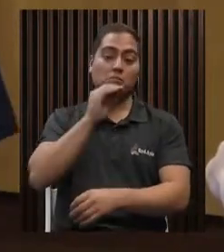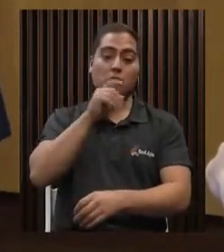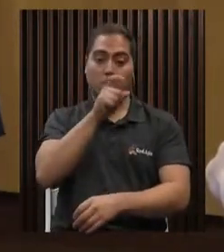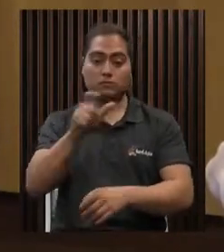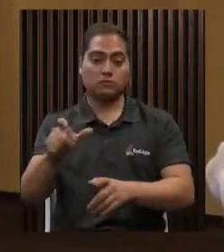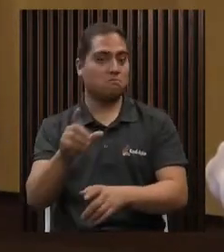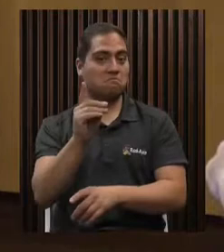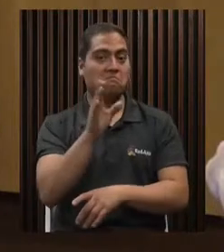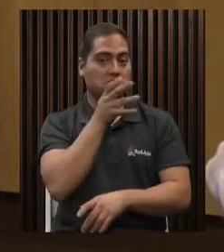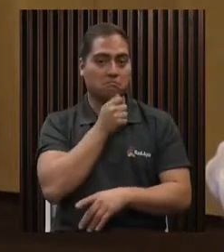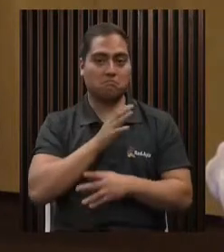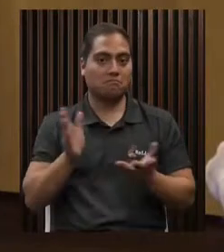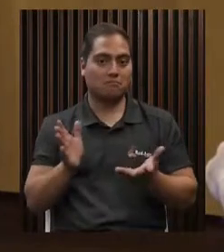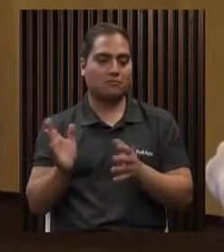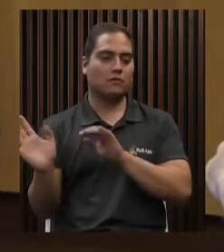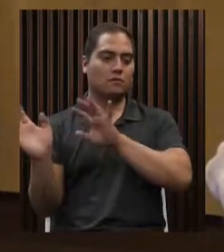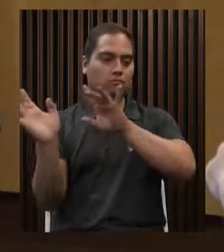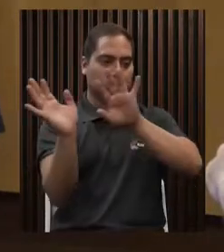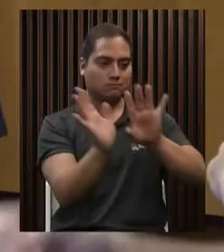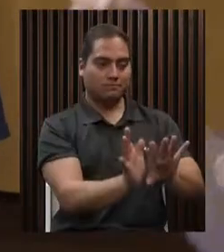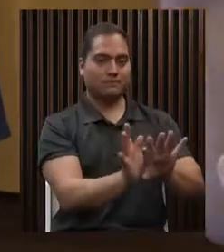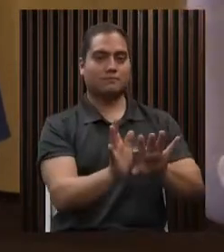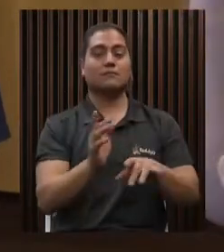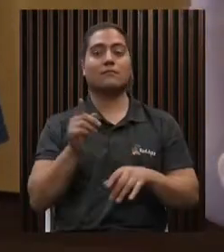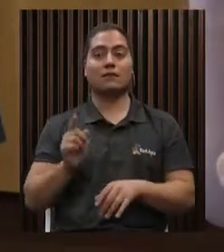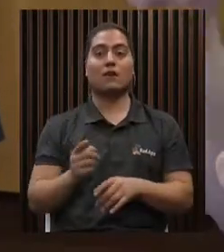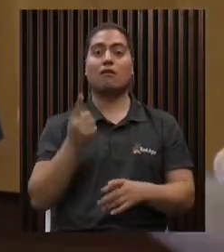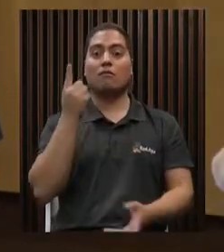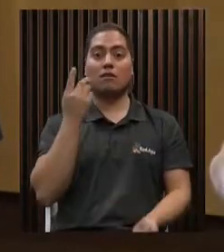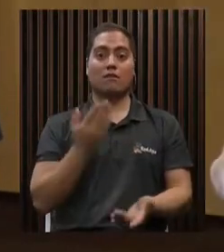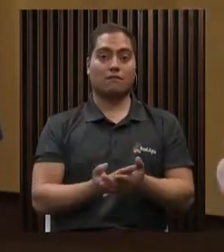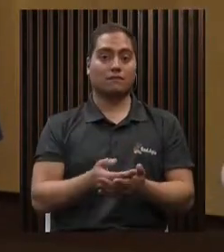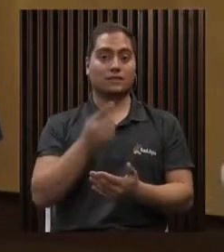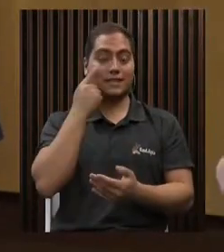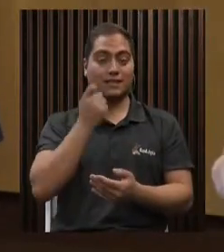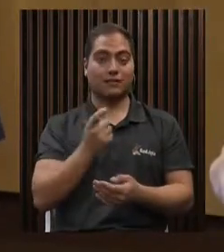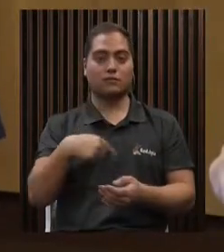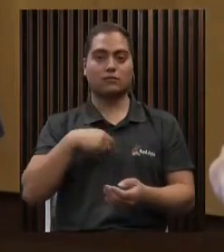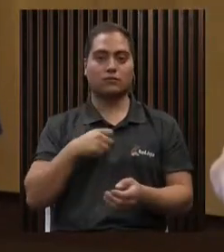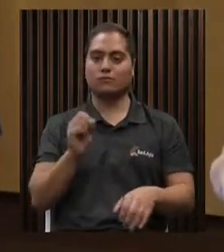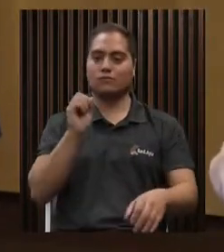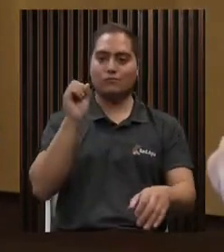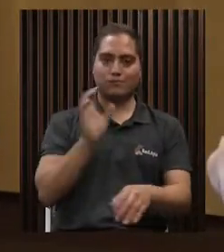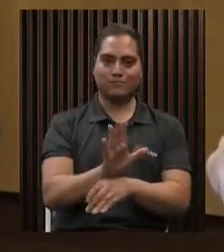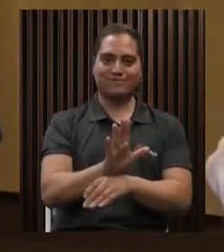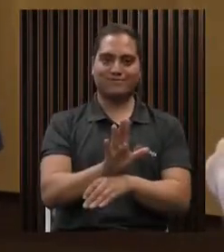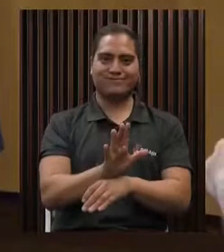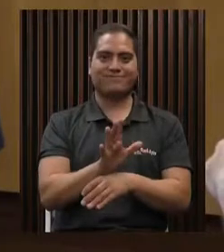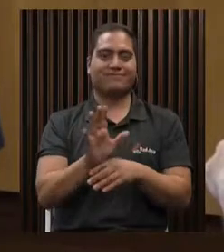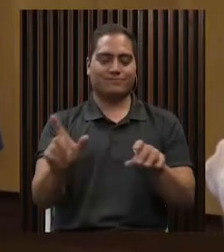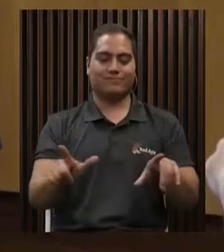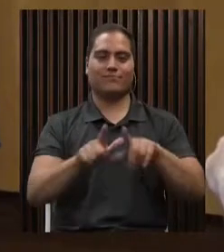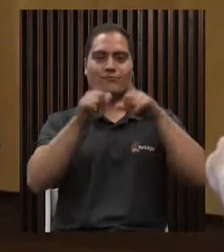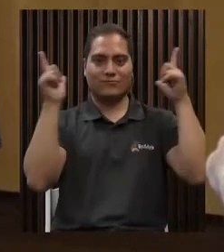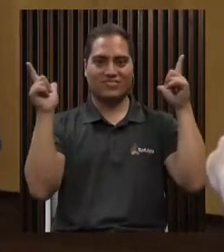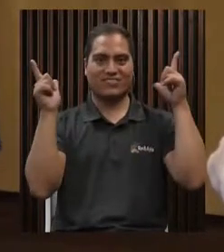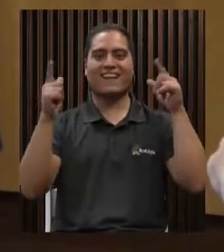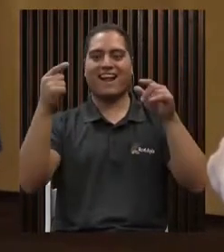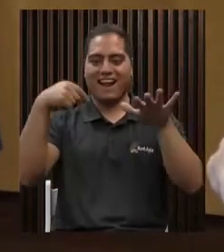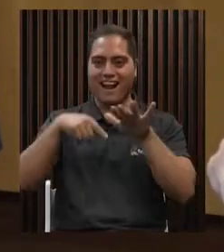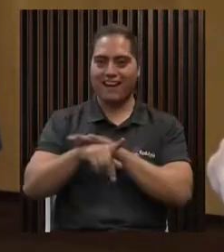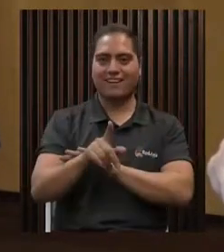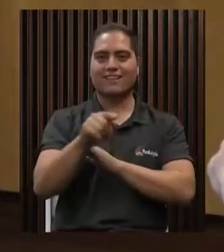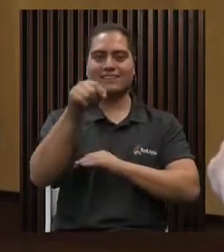compartieron distintas áreas. Y una vez al día hacíamos una actuación dentro de estos